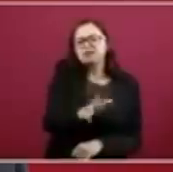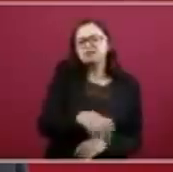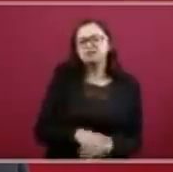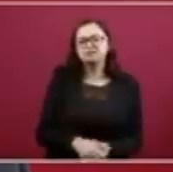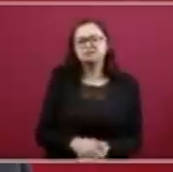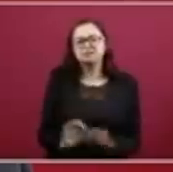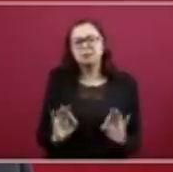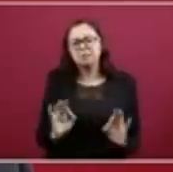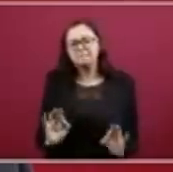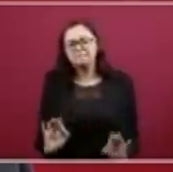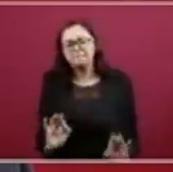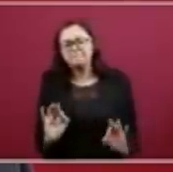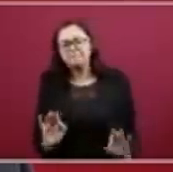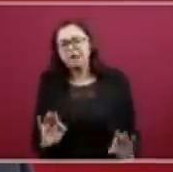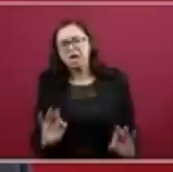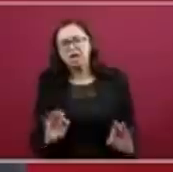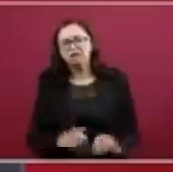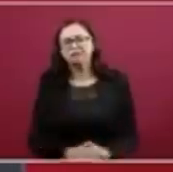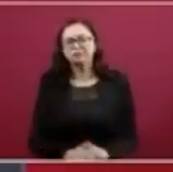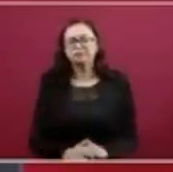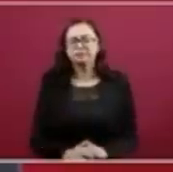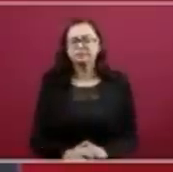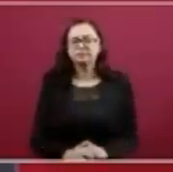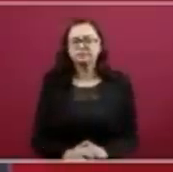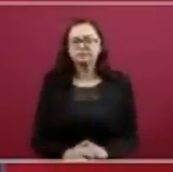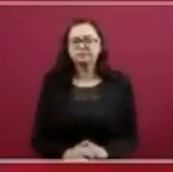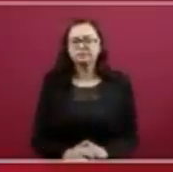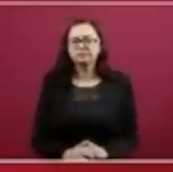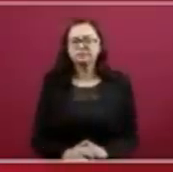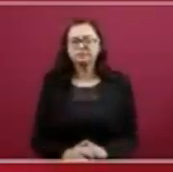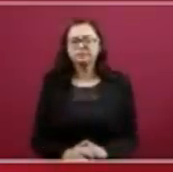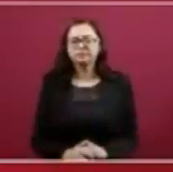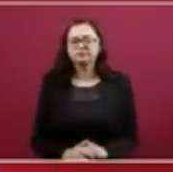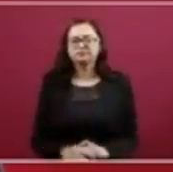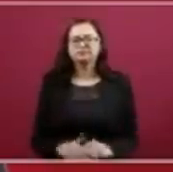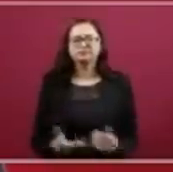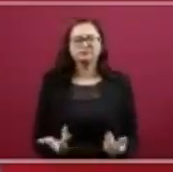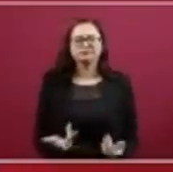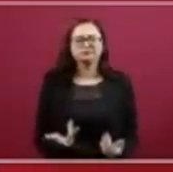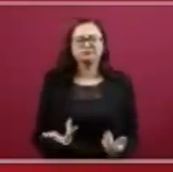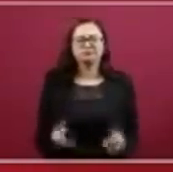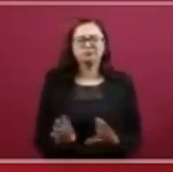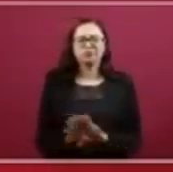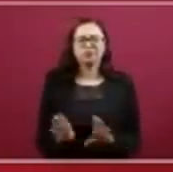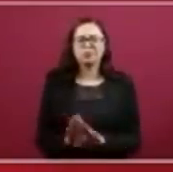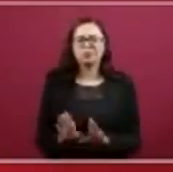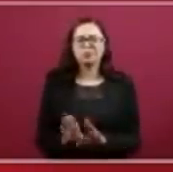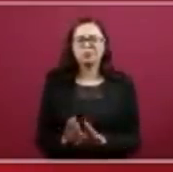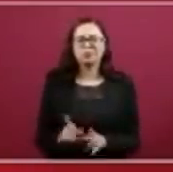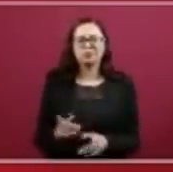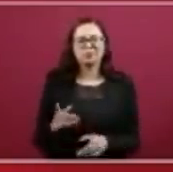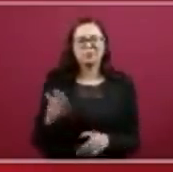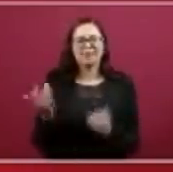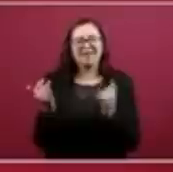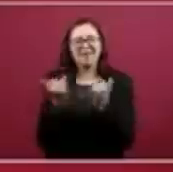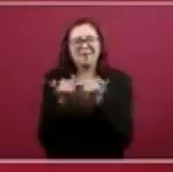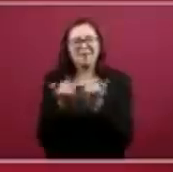con excelencia. ¿Cómo es que decíamos antes en las calificaciones en la